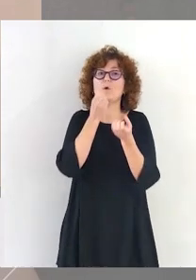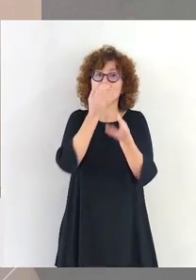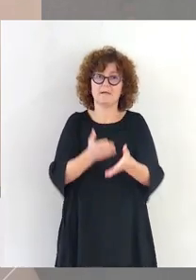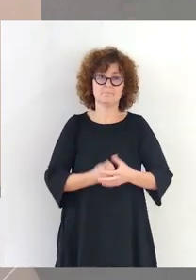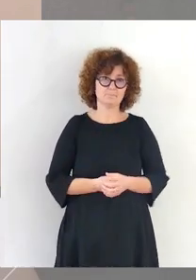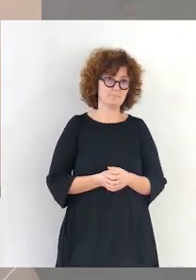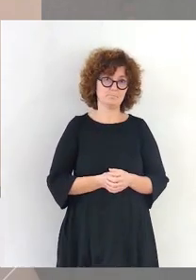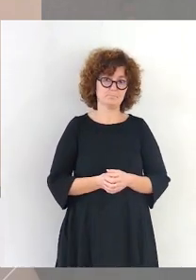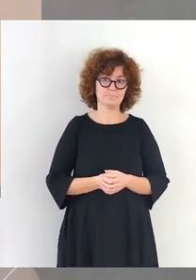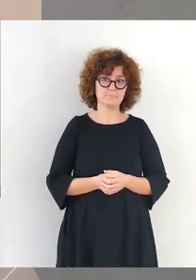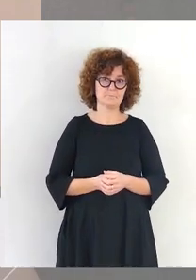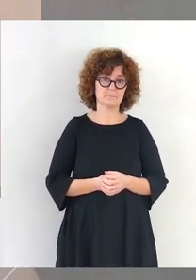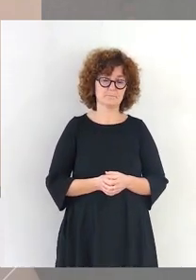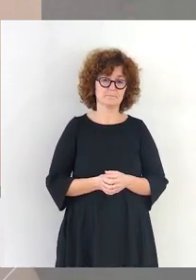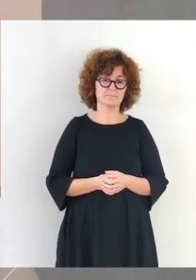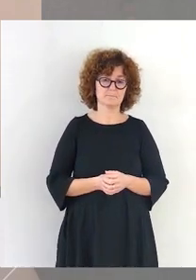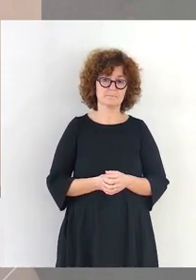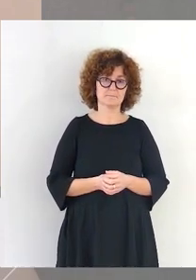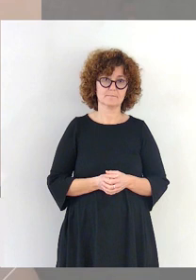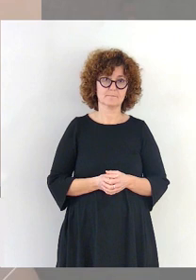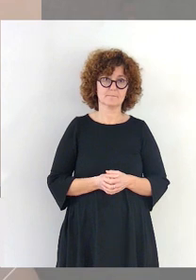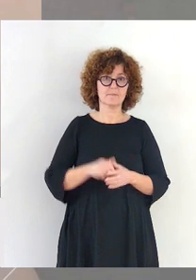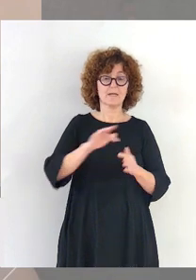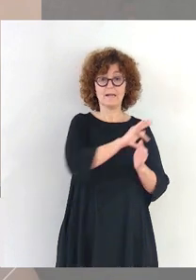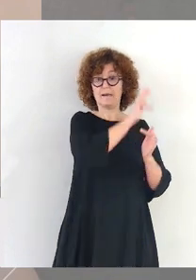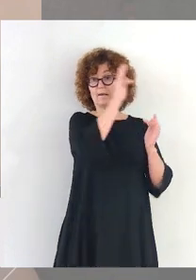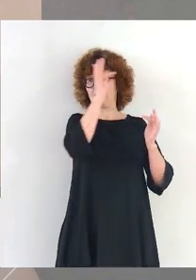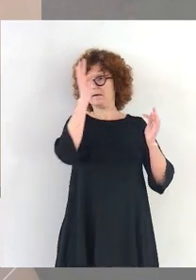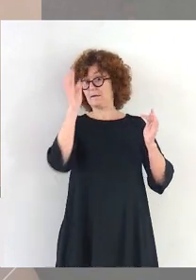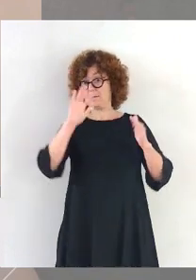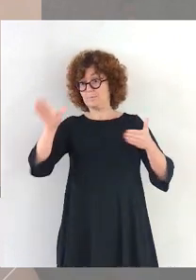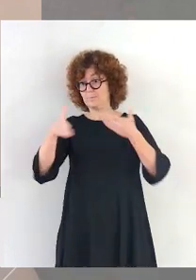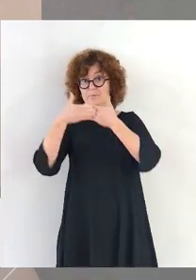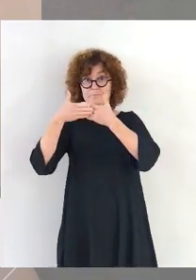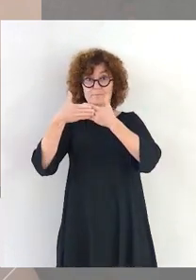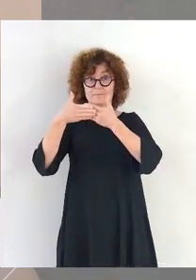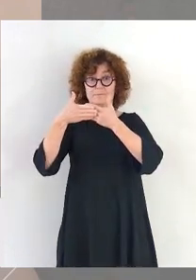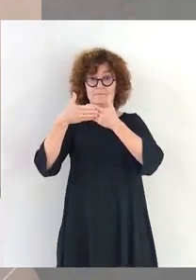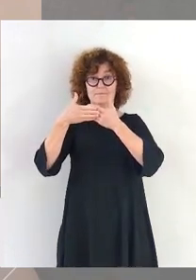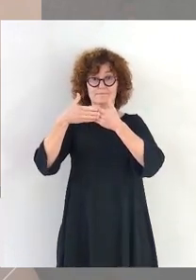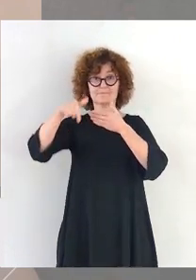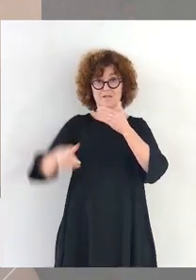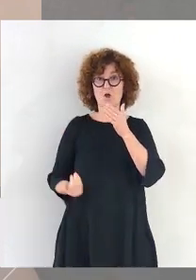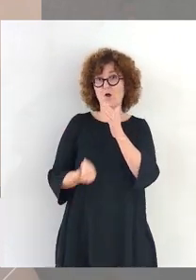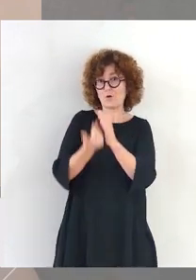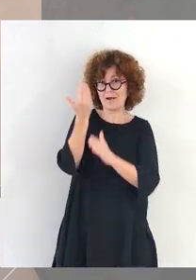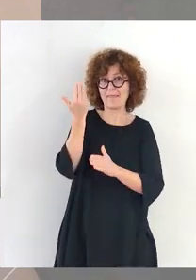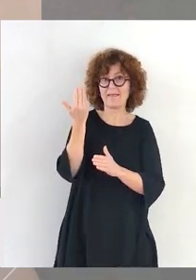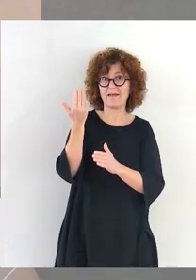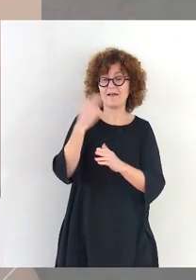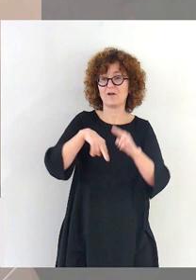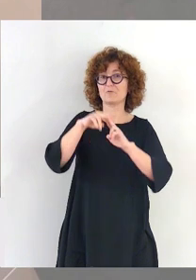cuenta y cierra Cierro la mañana clausurando esta jornada de de